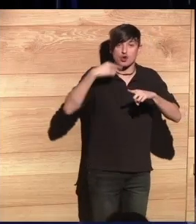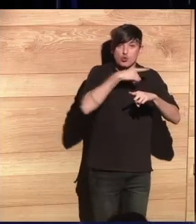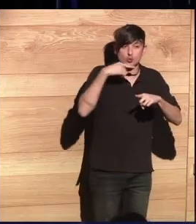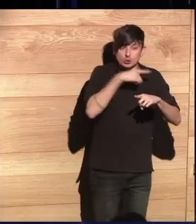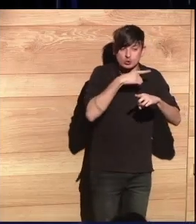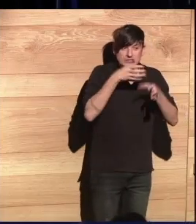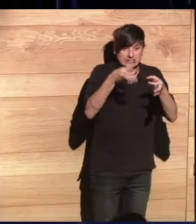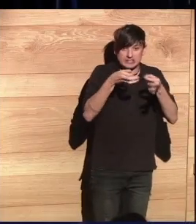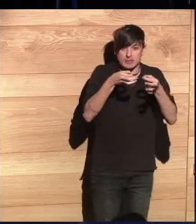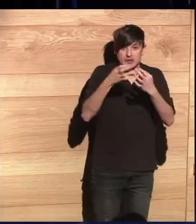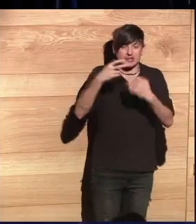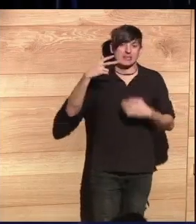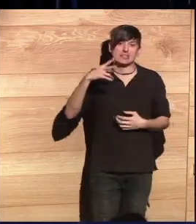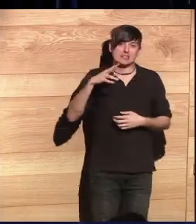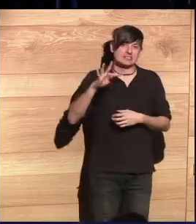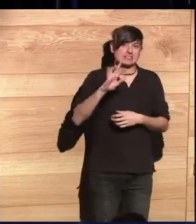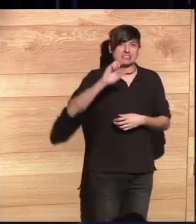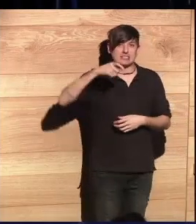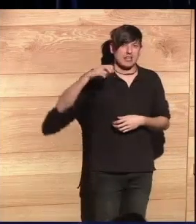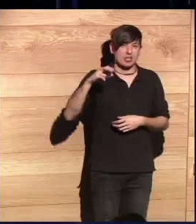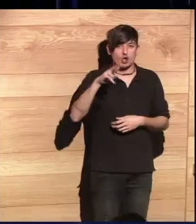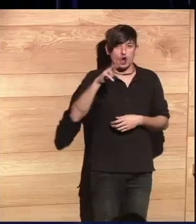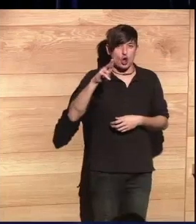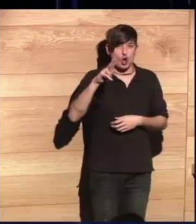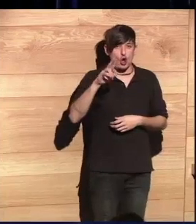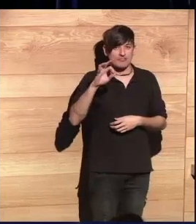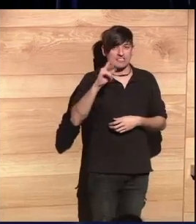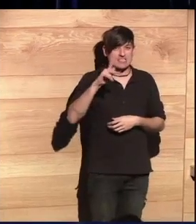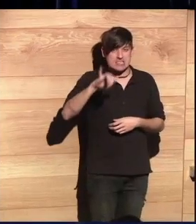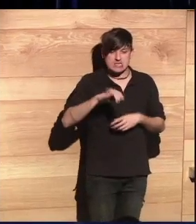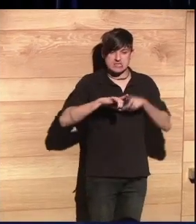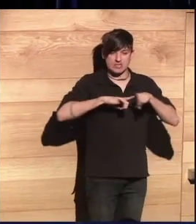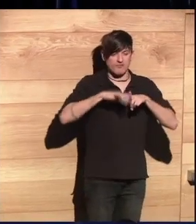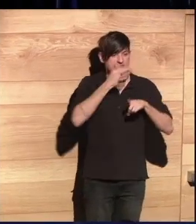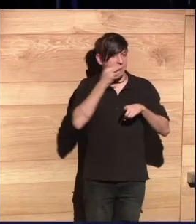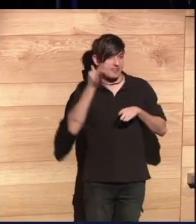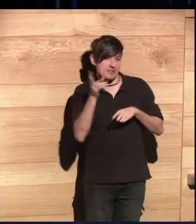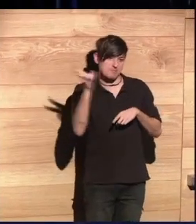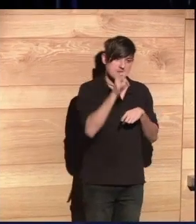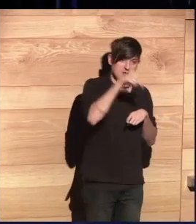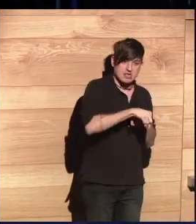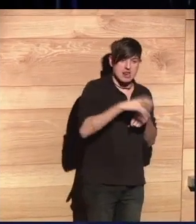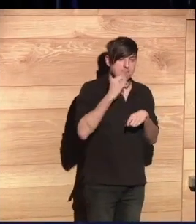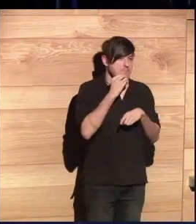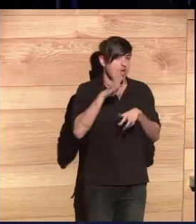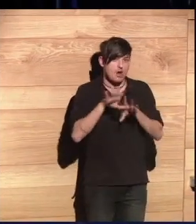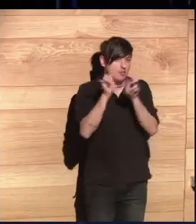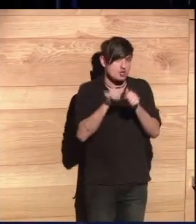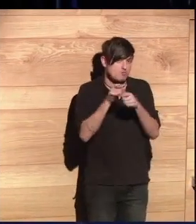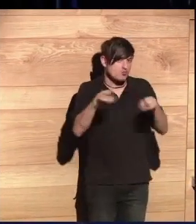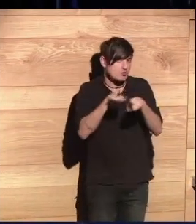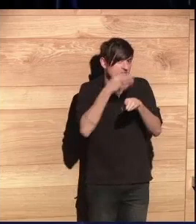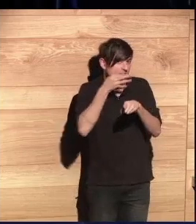está predestinado a dirigir Tchaikovsky, Sostakovich, Prokofiev, y un director francés a hacer las mejores versiones de la música francesa,